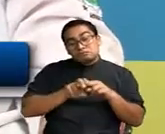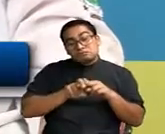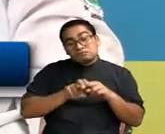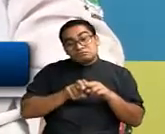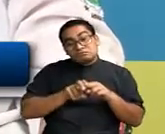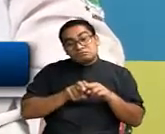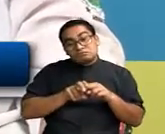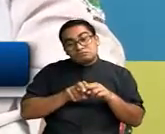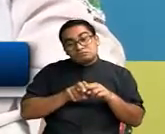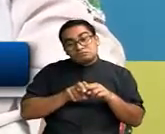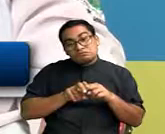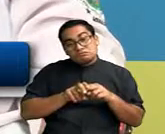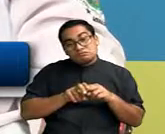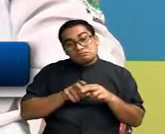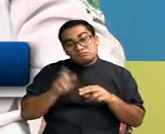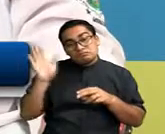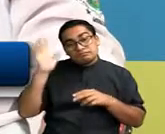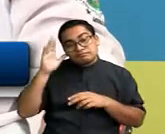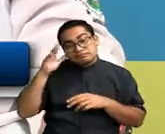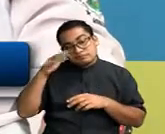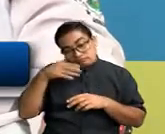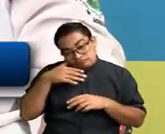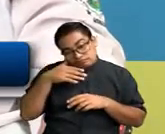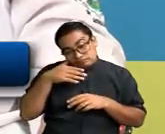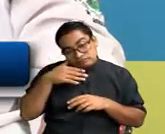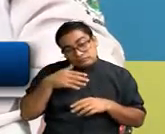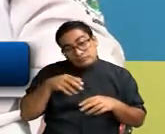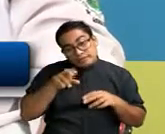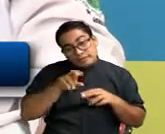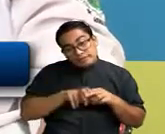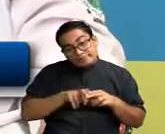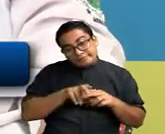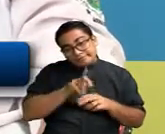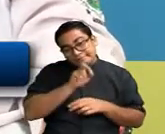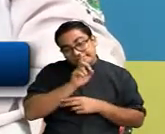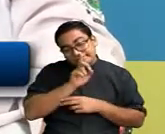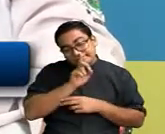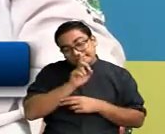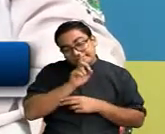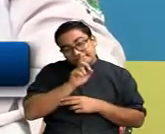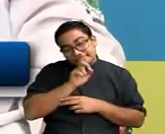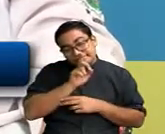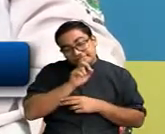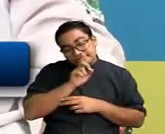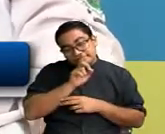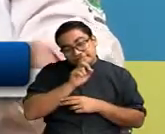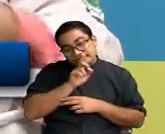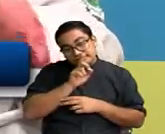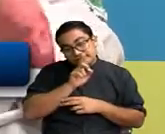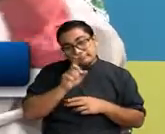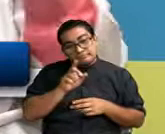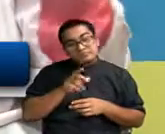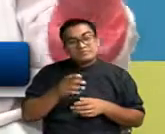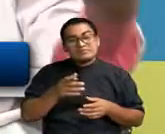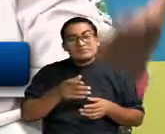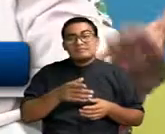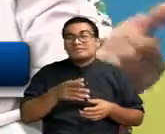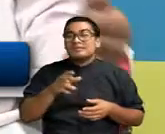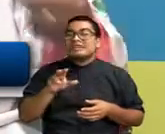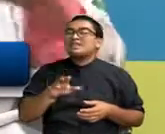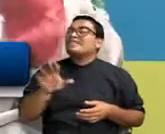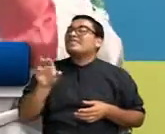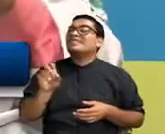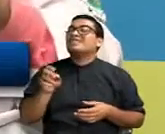días, falta o disminución de la energía, falta de energía y disminución del placer para hacer las cosas que antes le